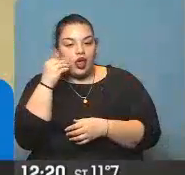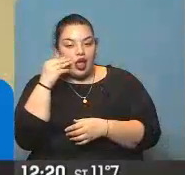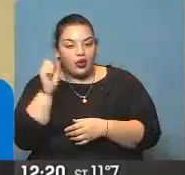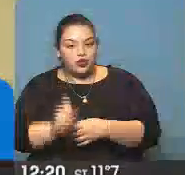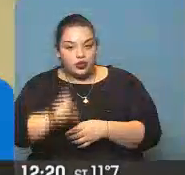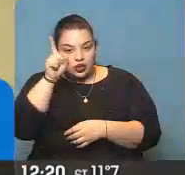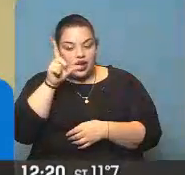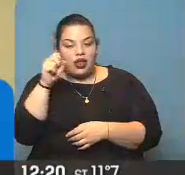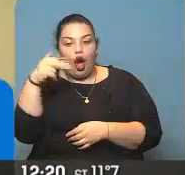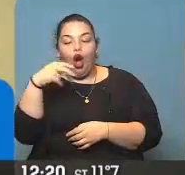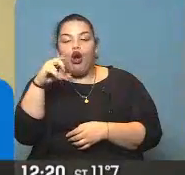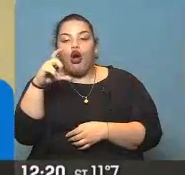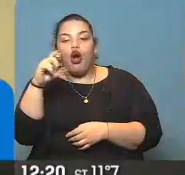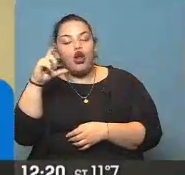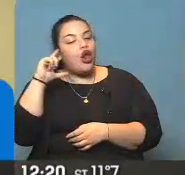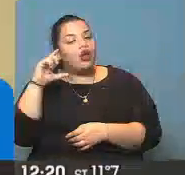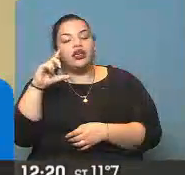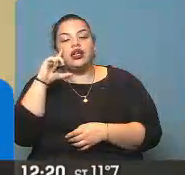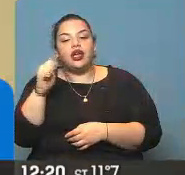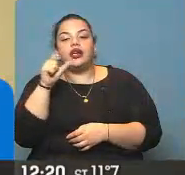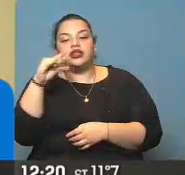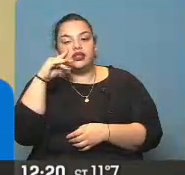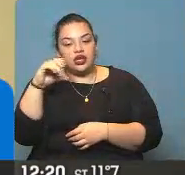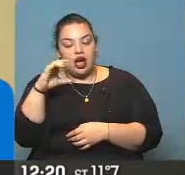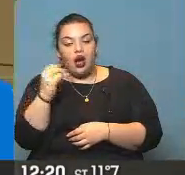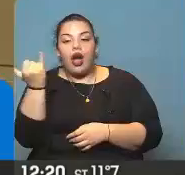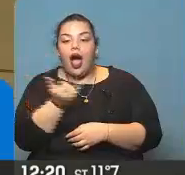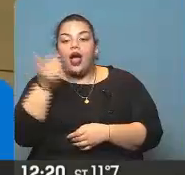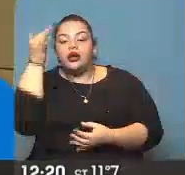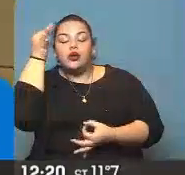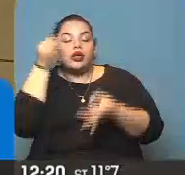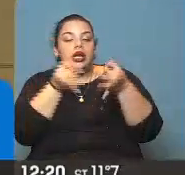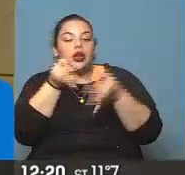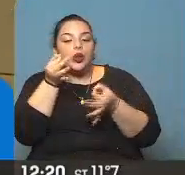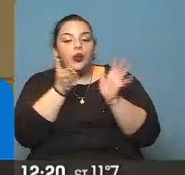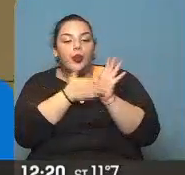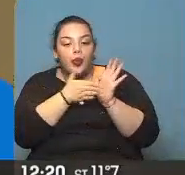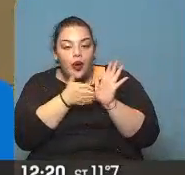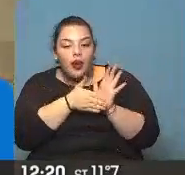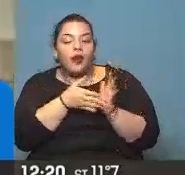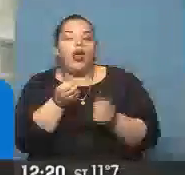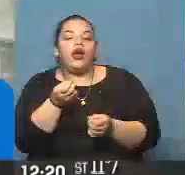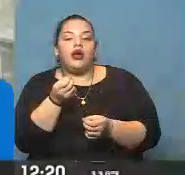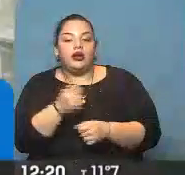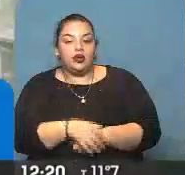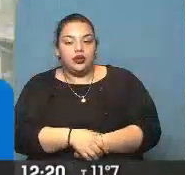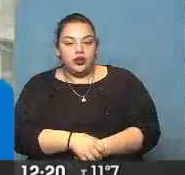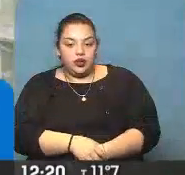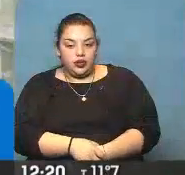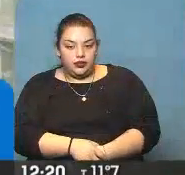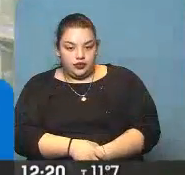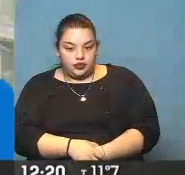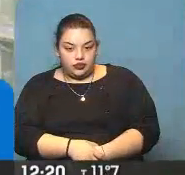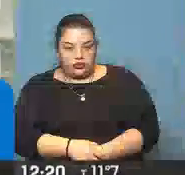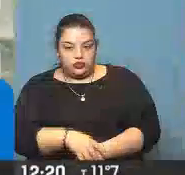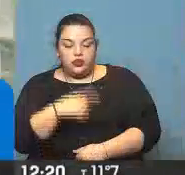de chicago existe un estudio de 21 gente que nos predice la capacidad que tiene ese